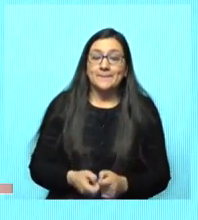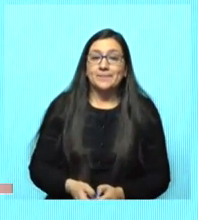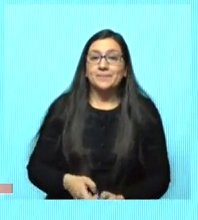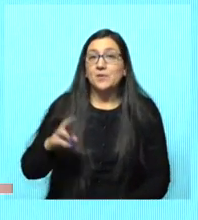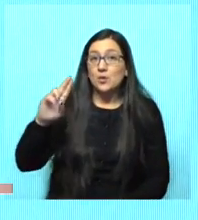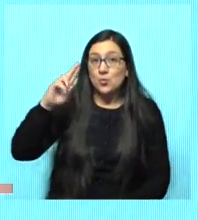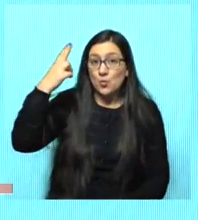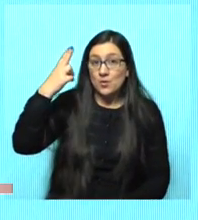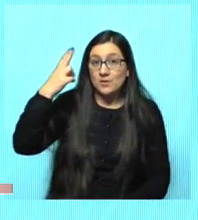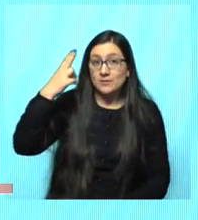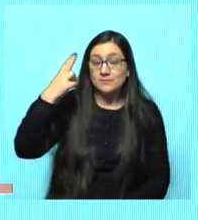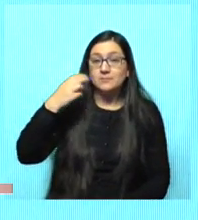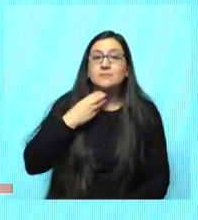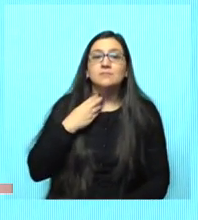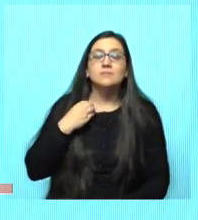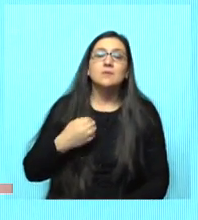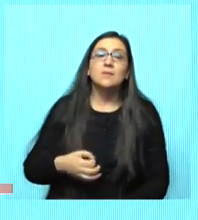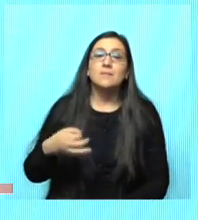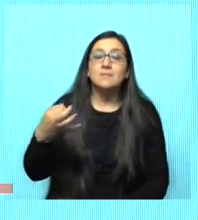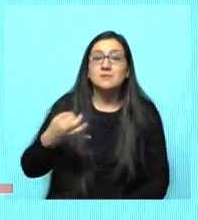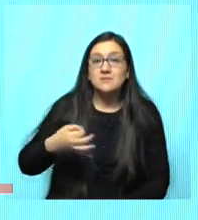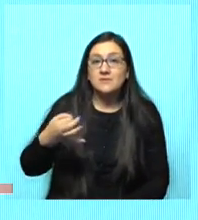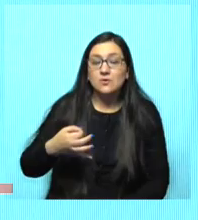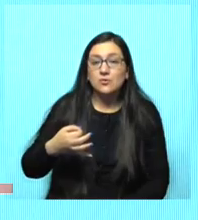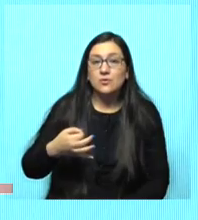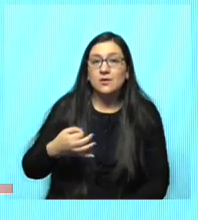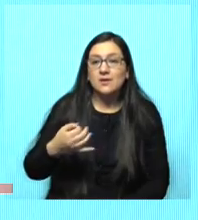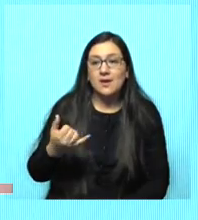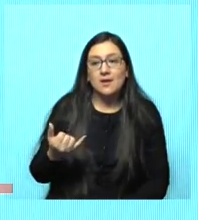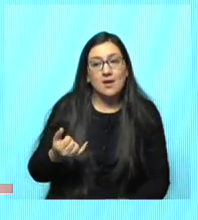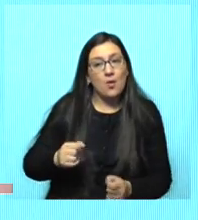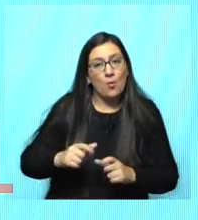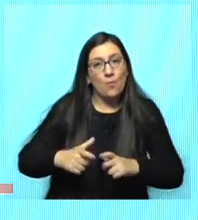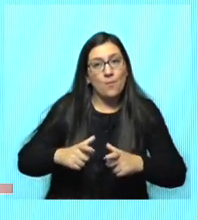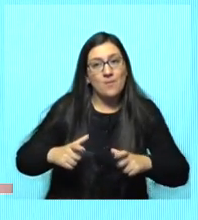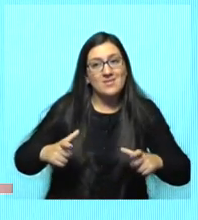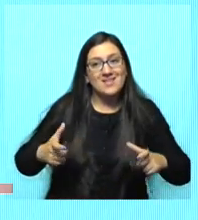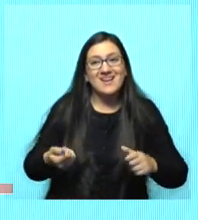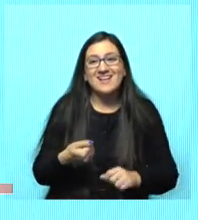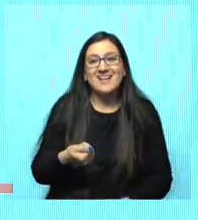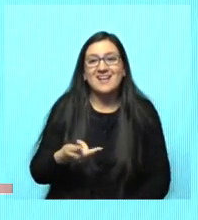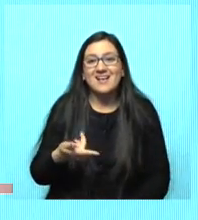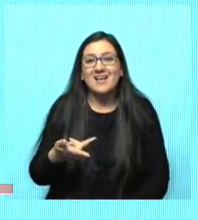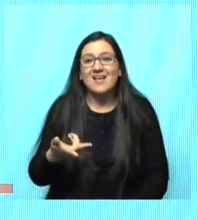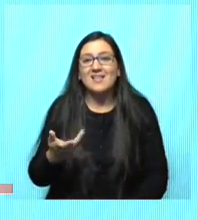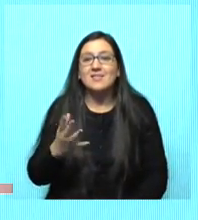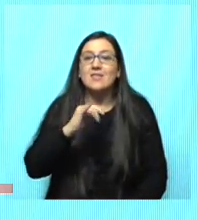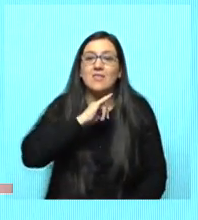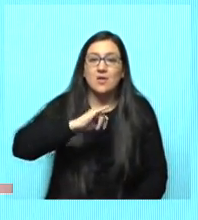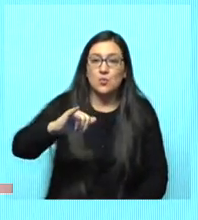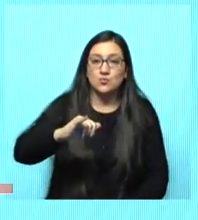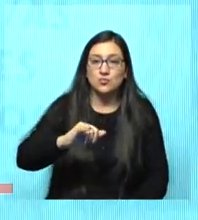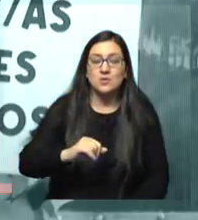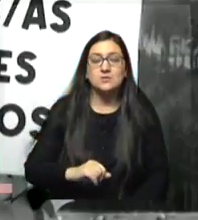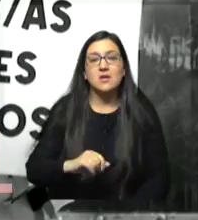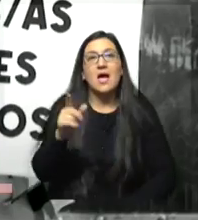Uruguay, en realidad, la particularidad que está viendo que están aumentando el número de denuncias, digamos, ¿no? Que a veces uno se preocupa